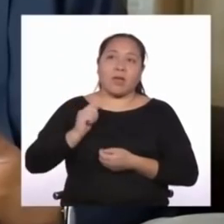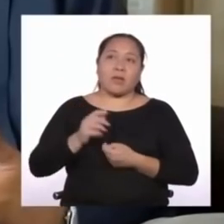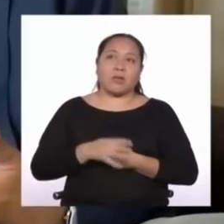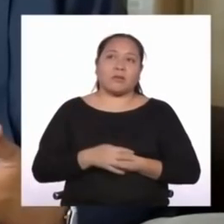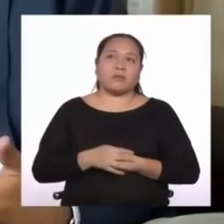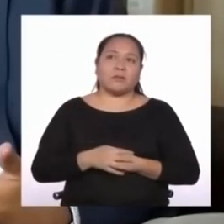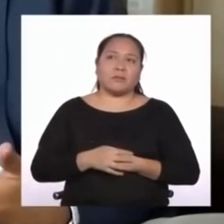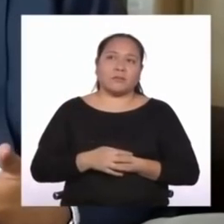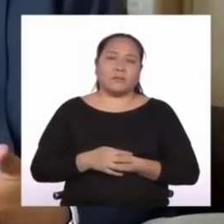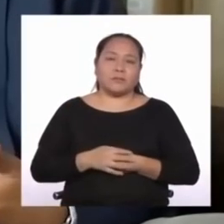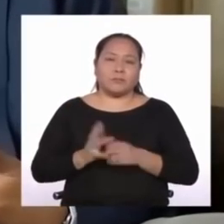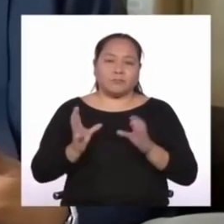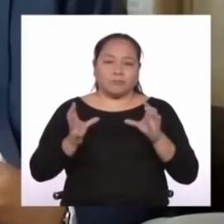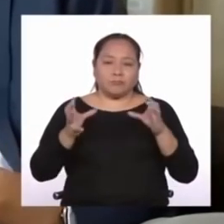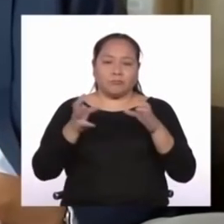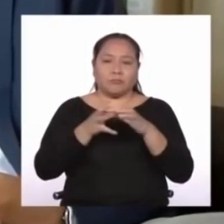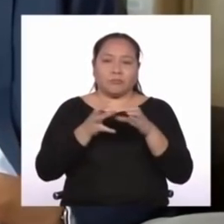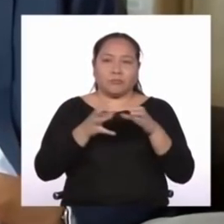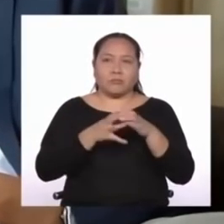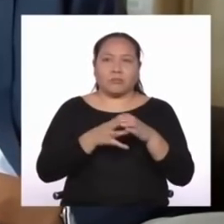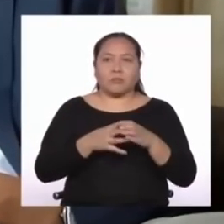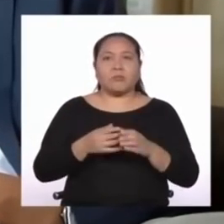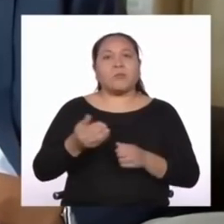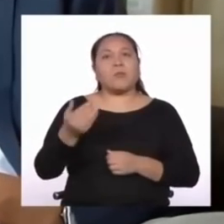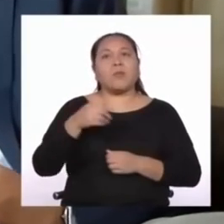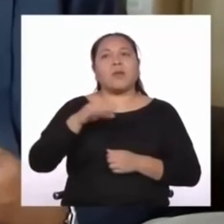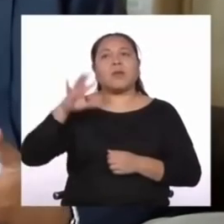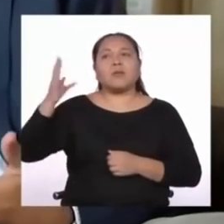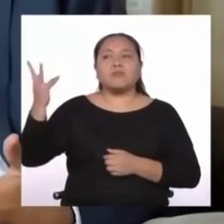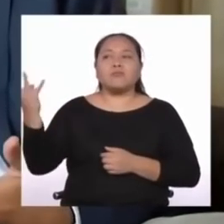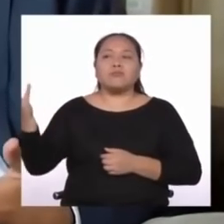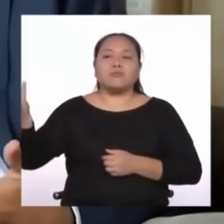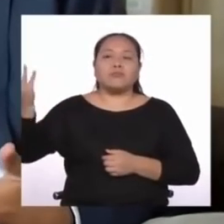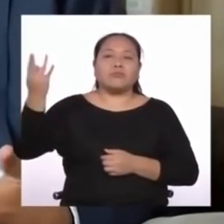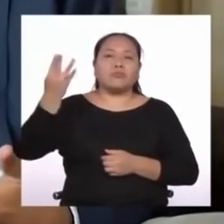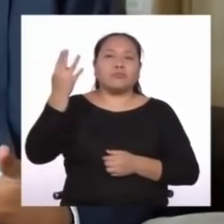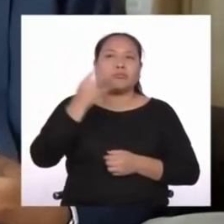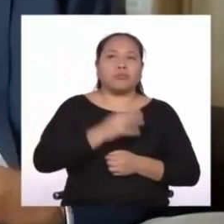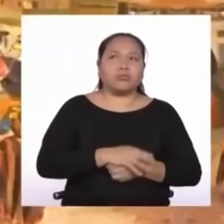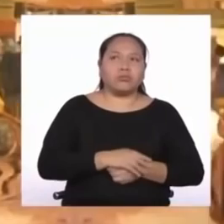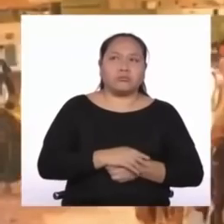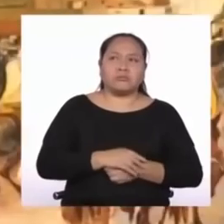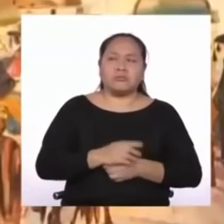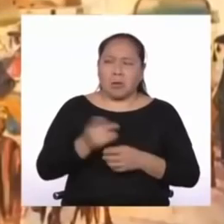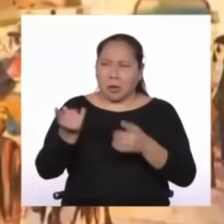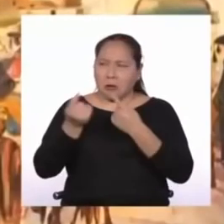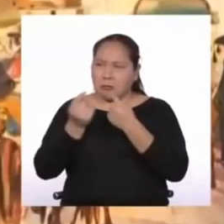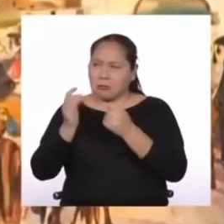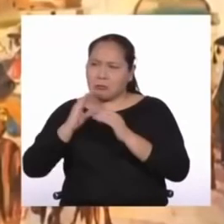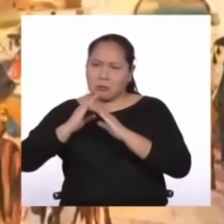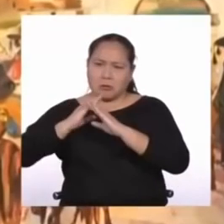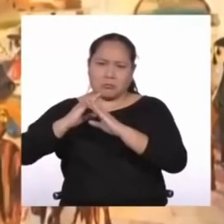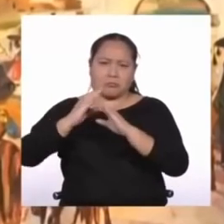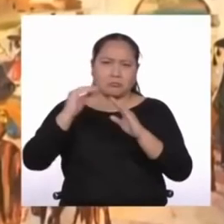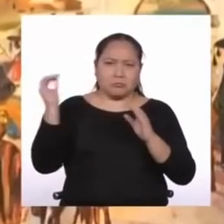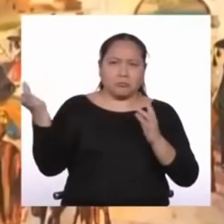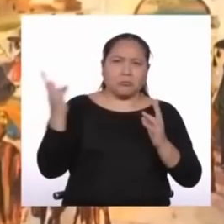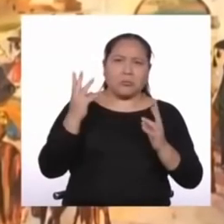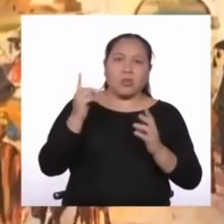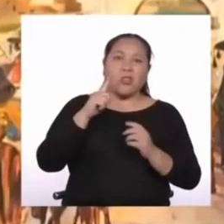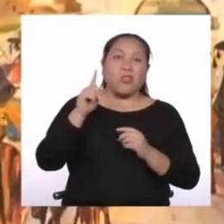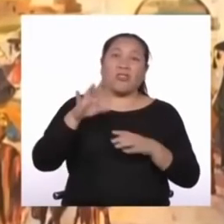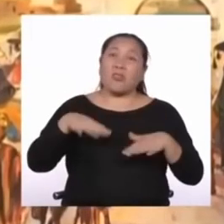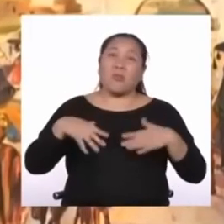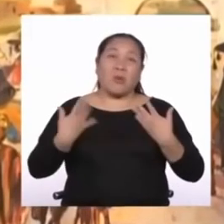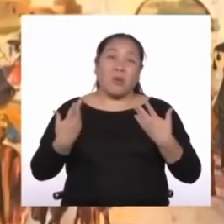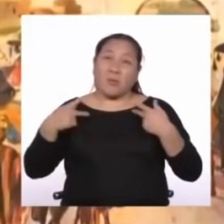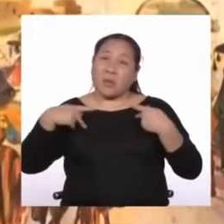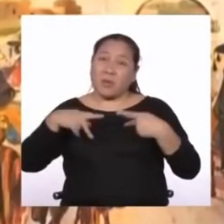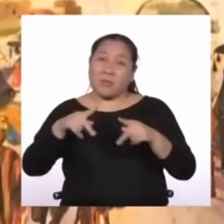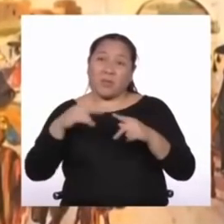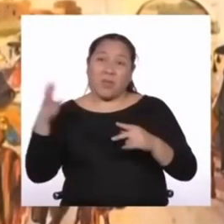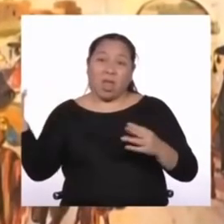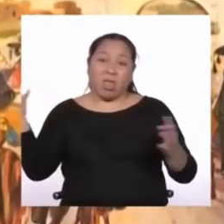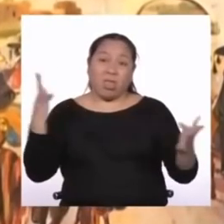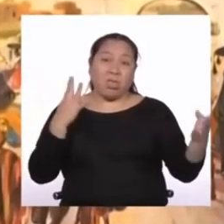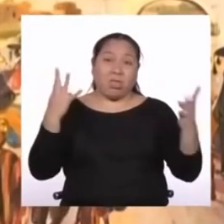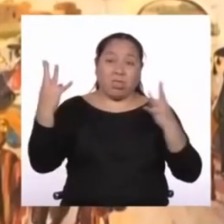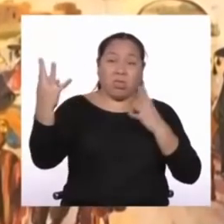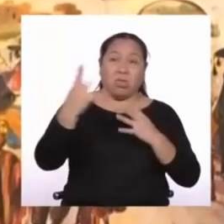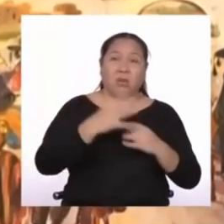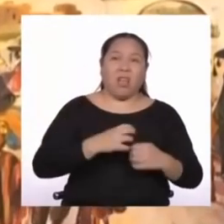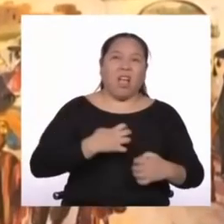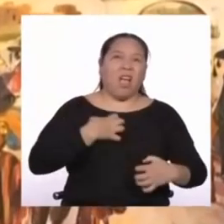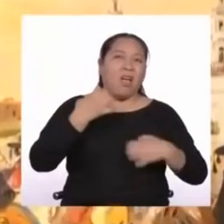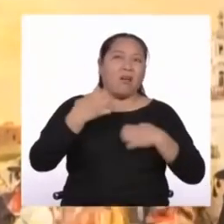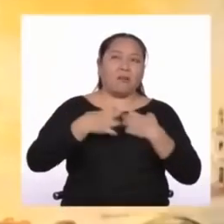la colonia la entrada, digamos, de extranjeros está súper controlada, ¿no? Básicamente para impedir que entraran los protestantes.